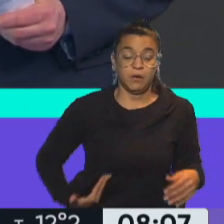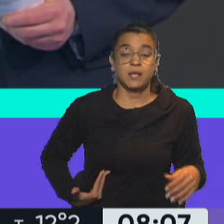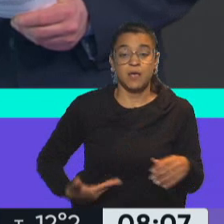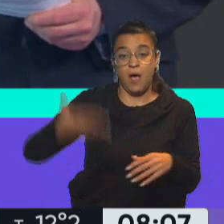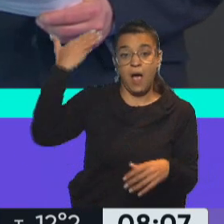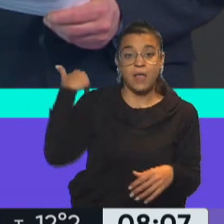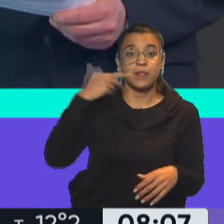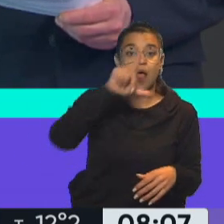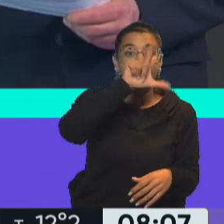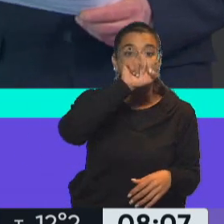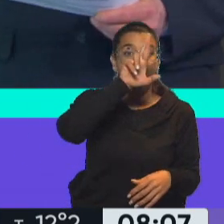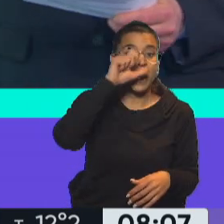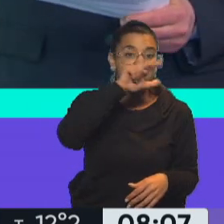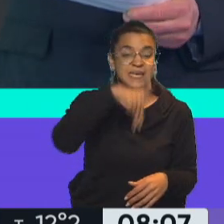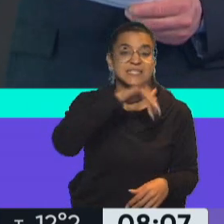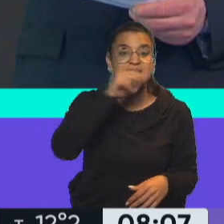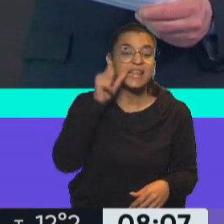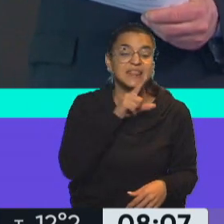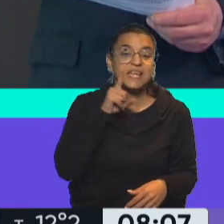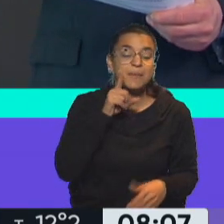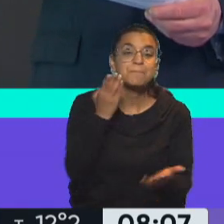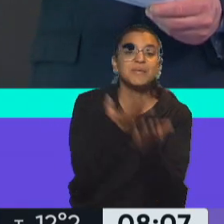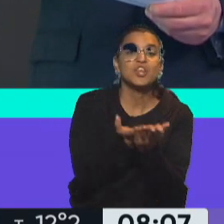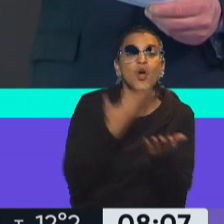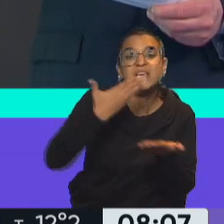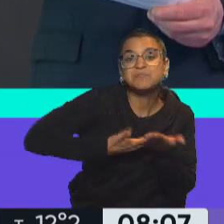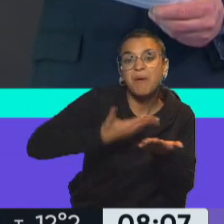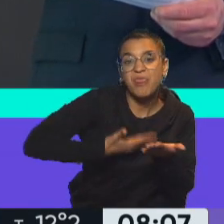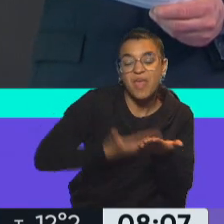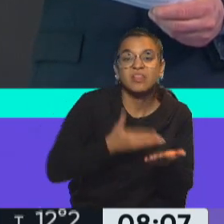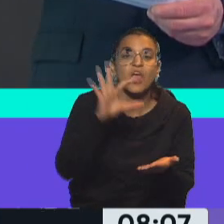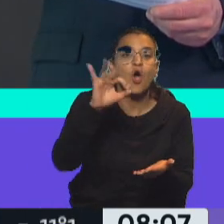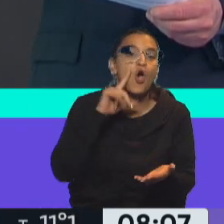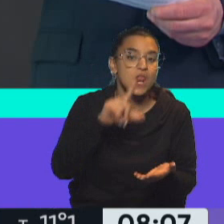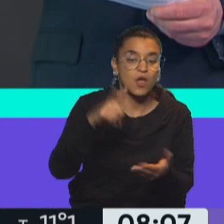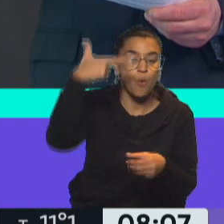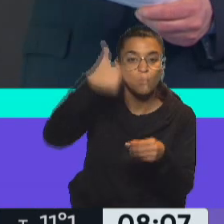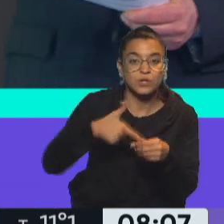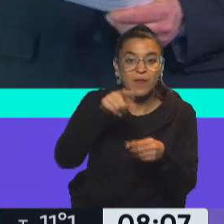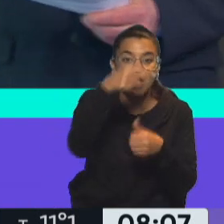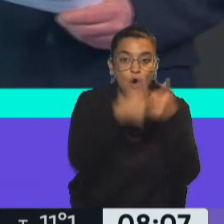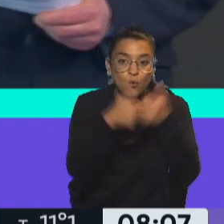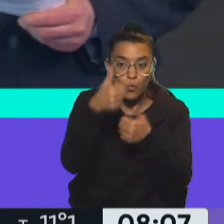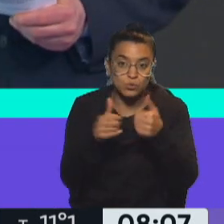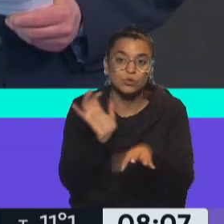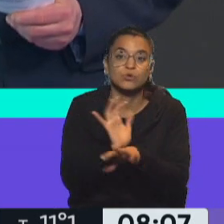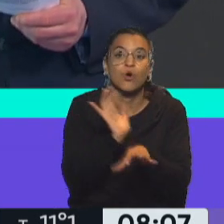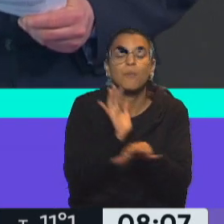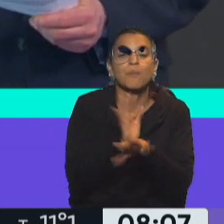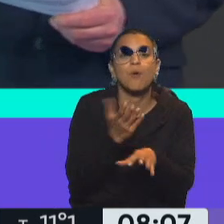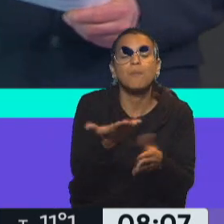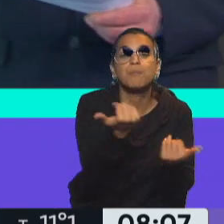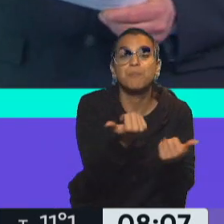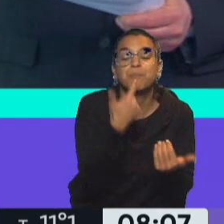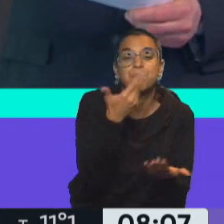entonces Ricardo Lorenzetti, pidió el expediente de Oil Combustibles del concurso. Algo así como un per